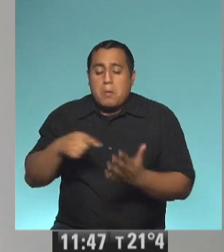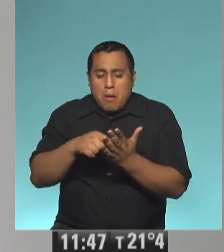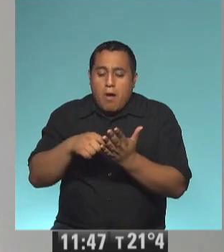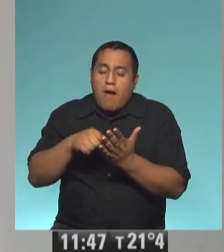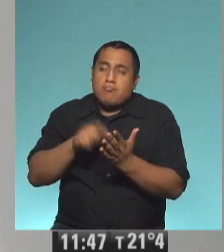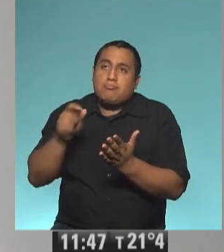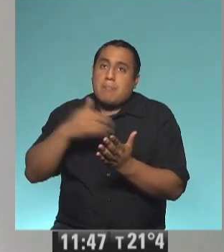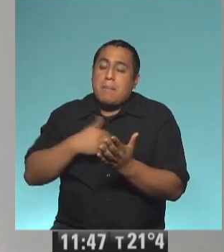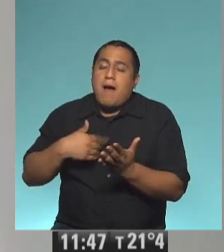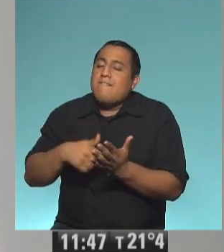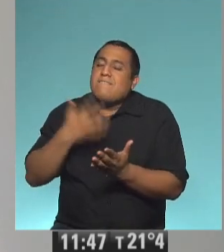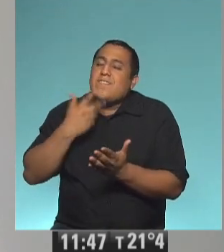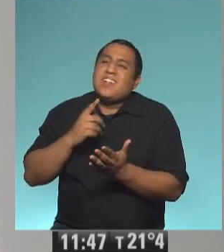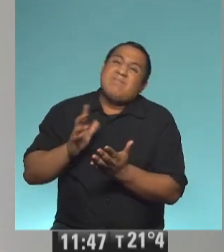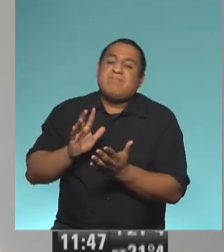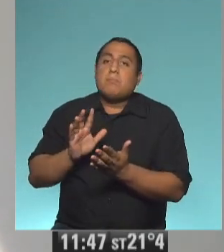tanto. ¿Tenés alguno tuyo que te guste?